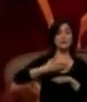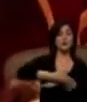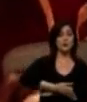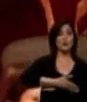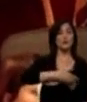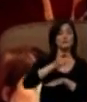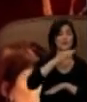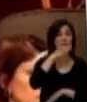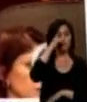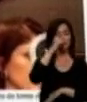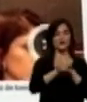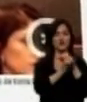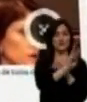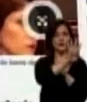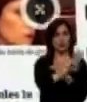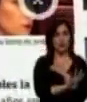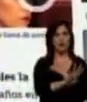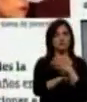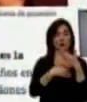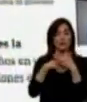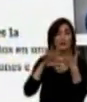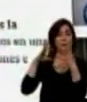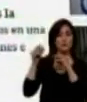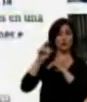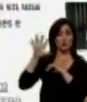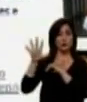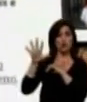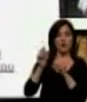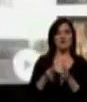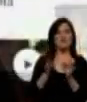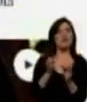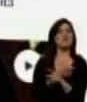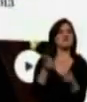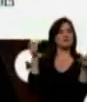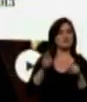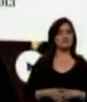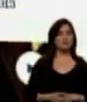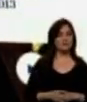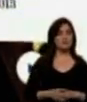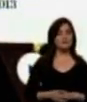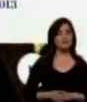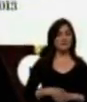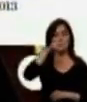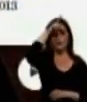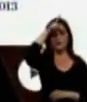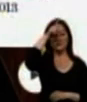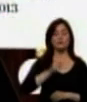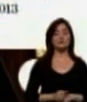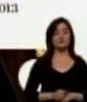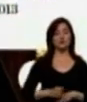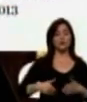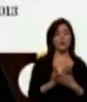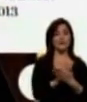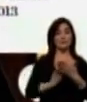64 años, apunta a seguir los lineamientos del presidente saliente, pero con otro estilo. El Comercio de Perú dice: Moreno asume como presidente